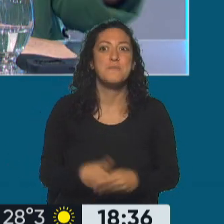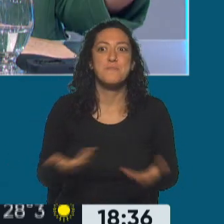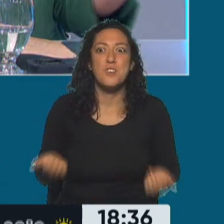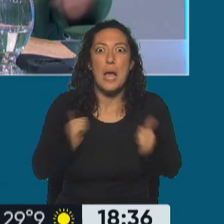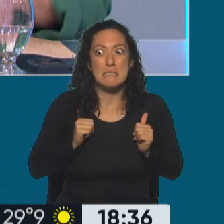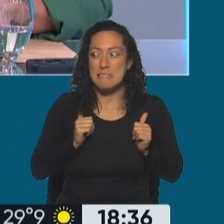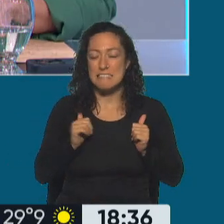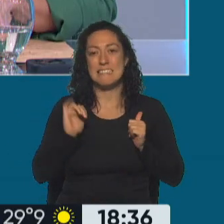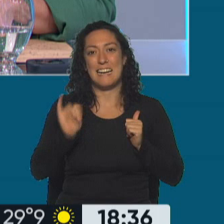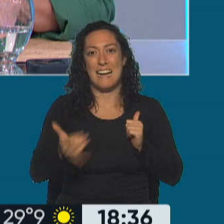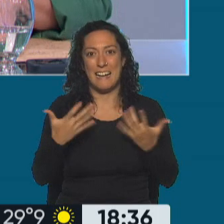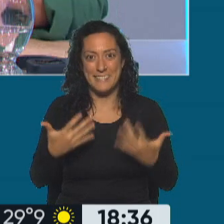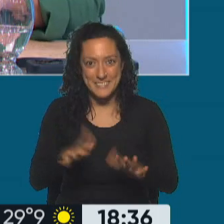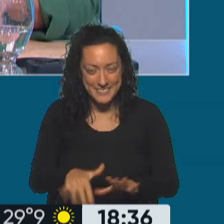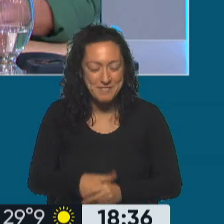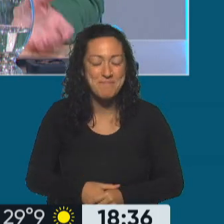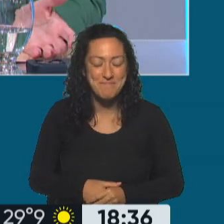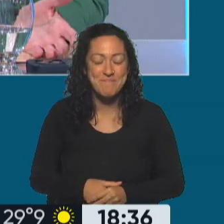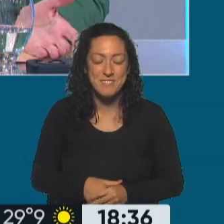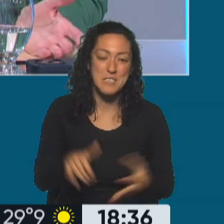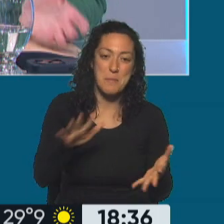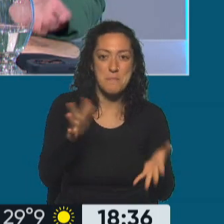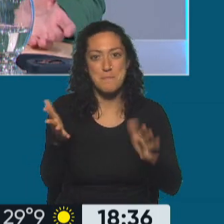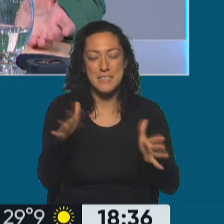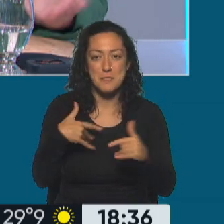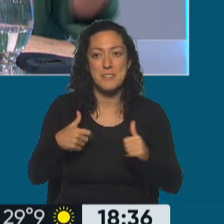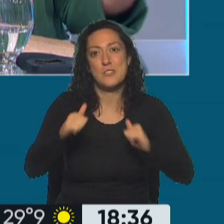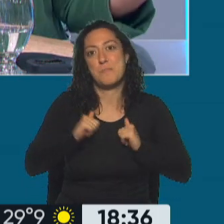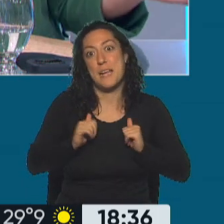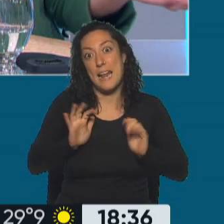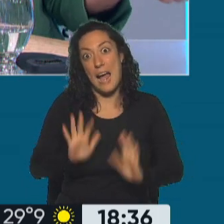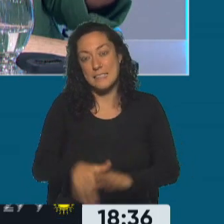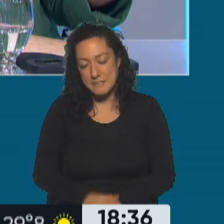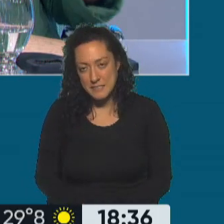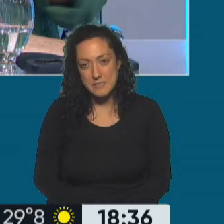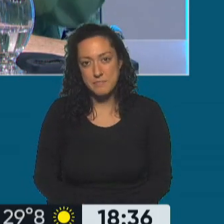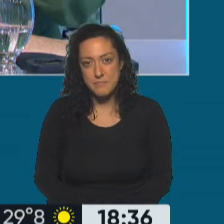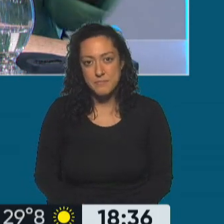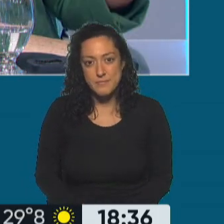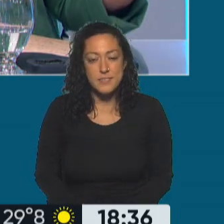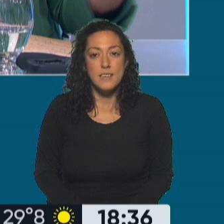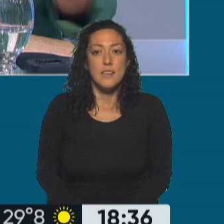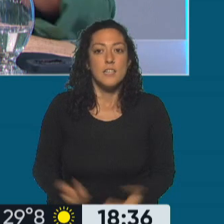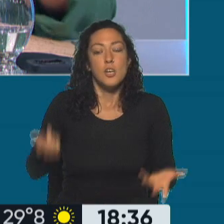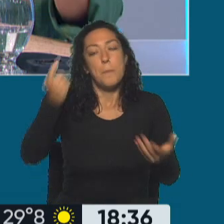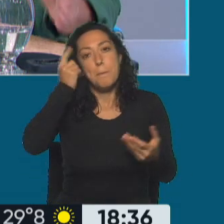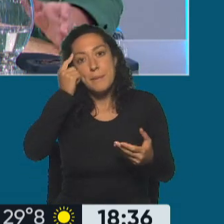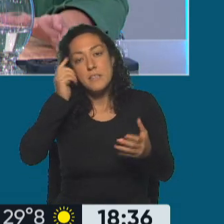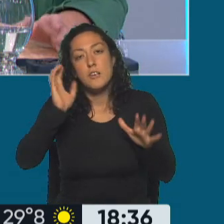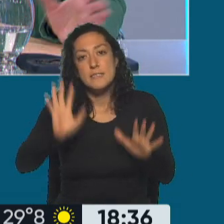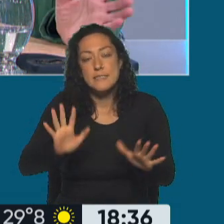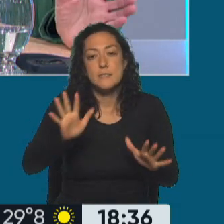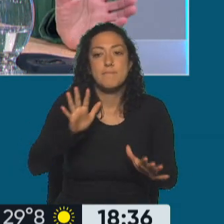como algo más o menos más o menos yo diría esperable dentro de la lógica